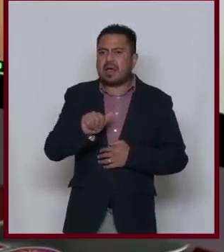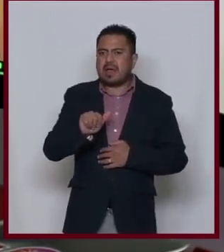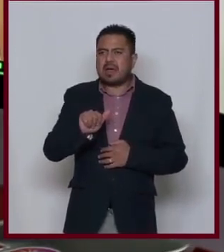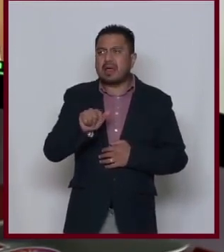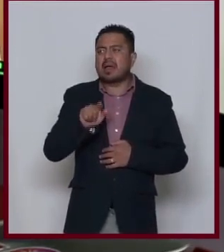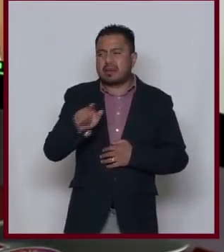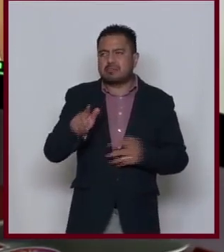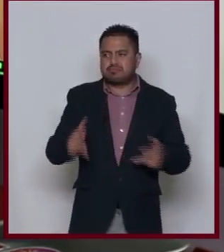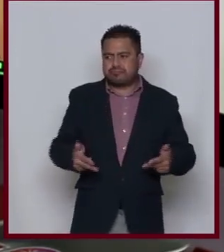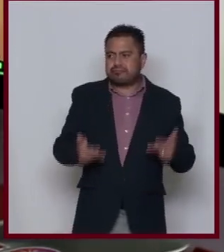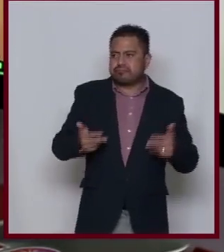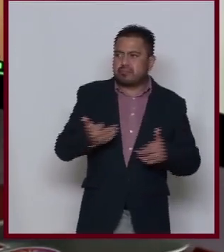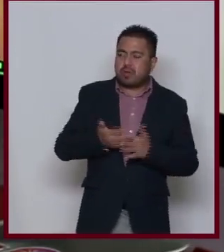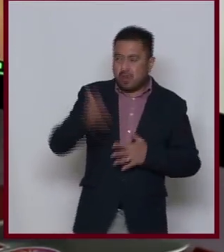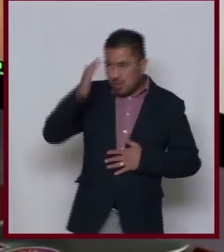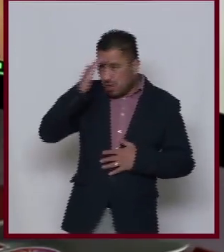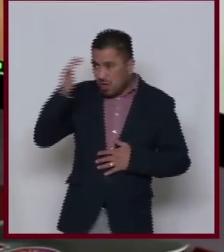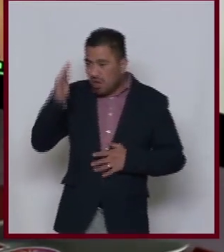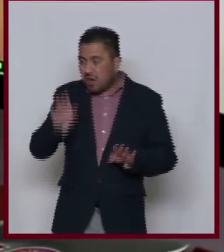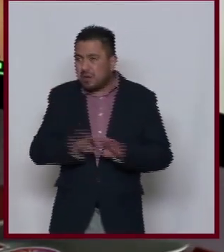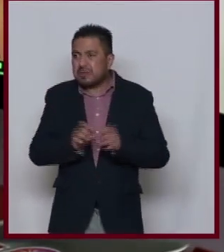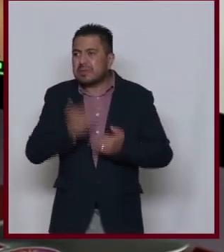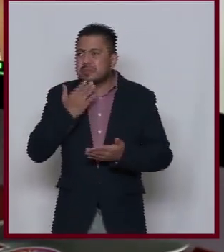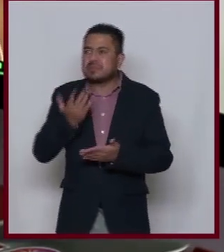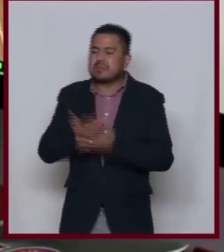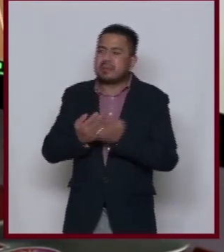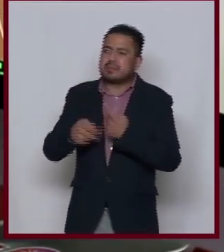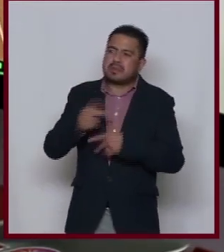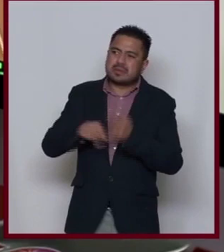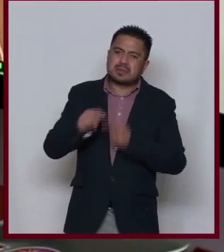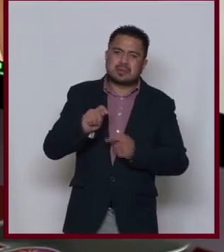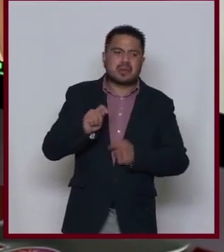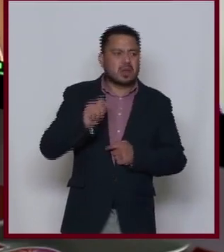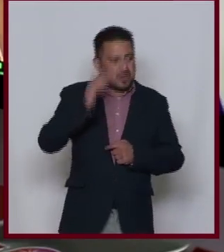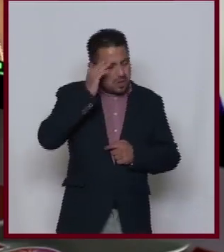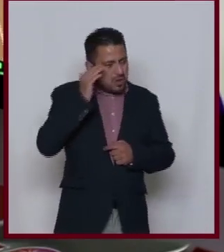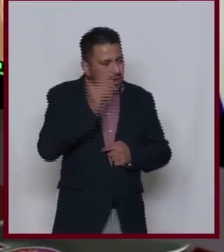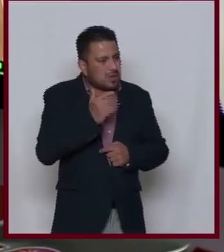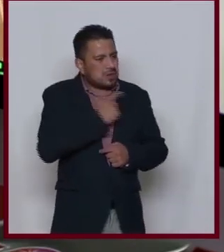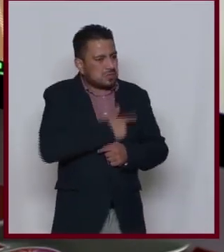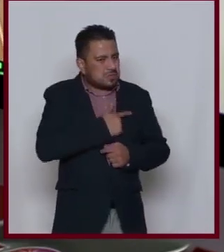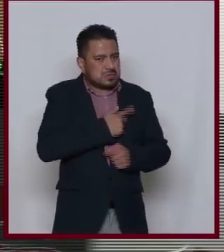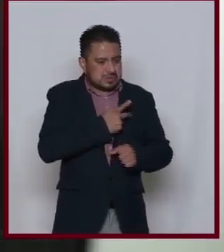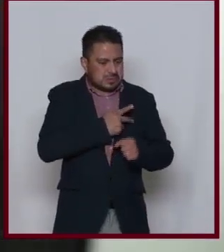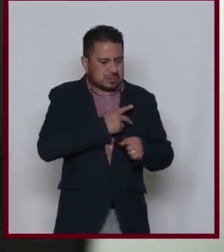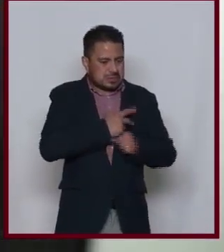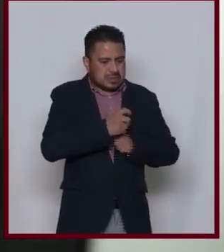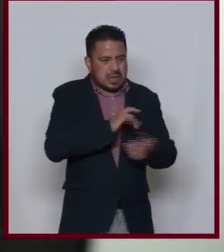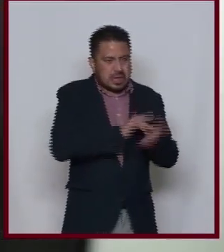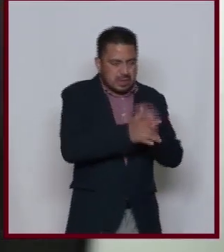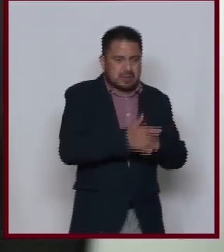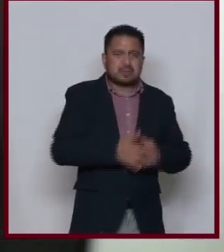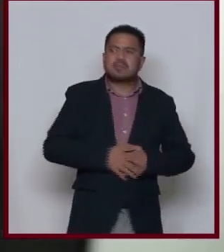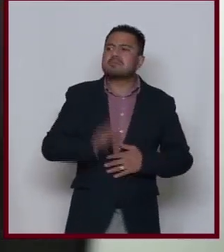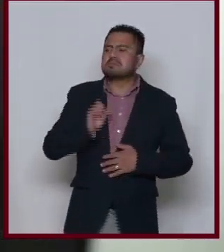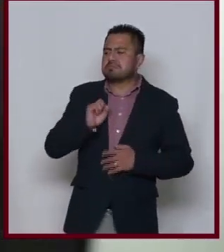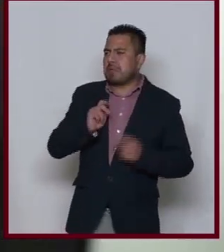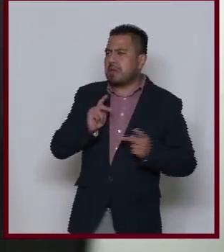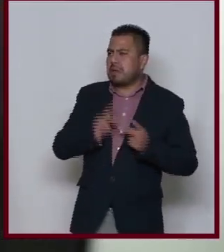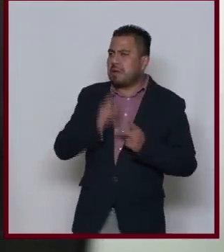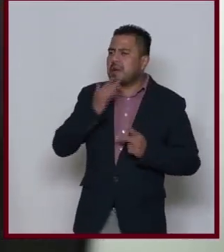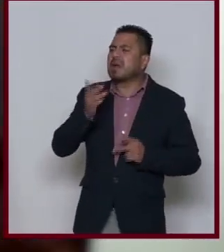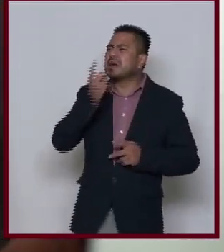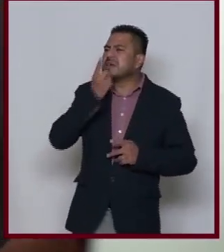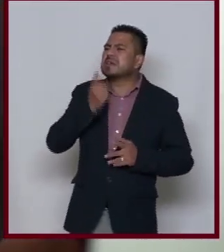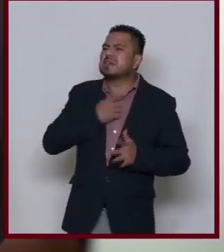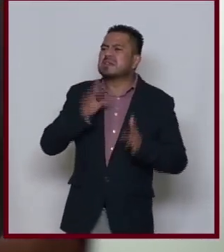Murguía. Hola Blanca, ¿cómo estás? Bienvenida. Hola, mucho gusto. Gracias por la invitación. Perfecto. Platícanos un poco